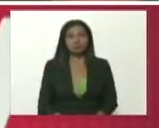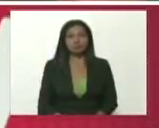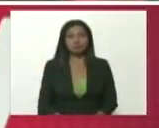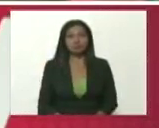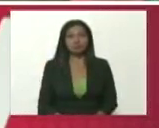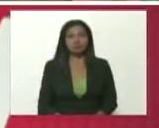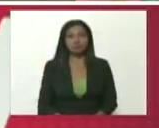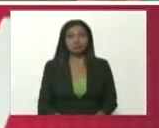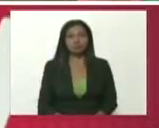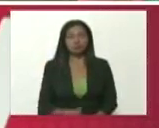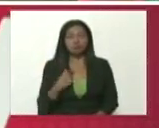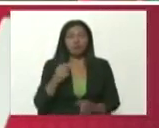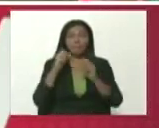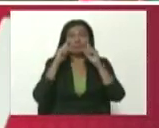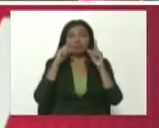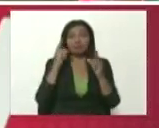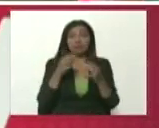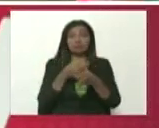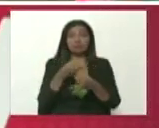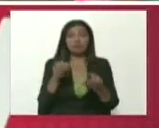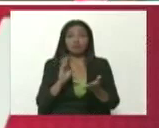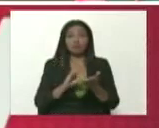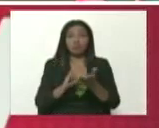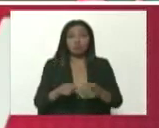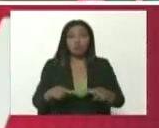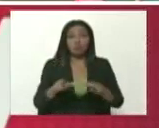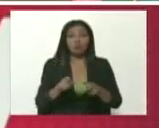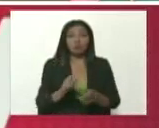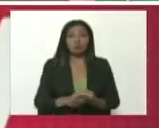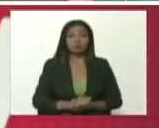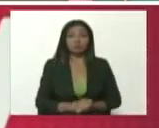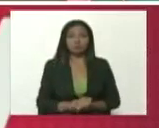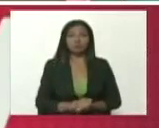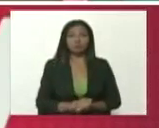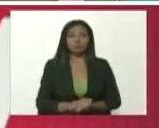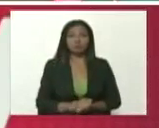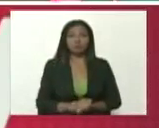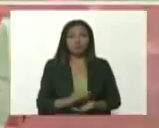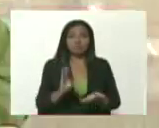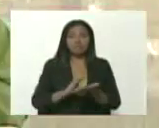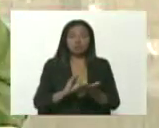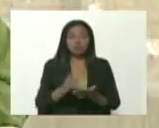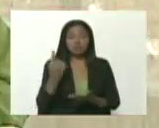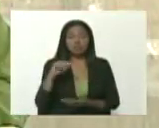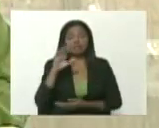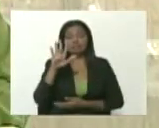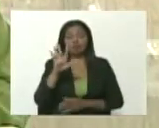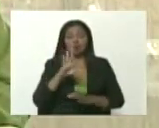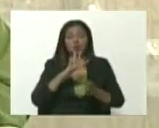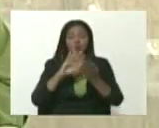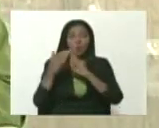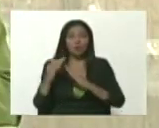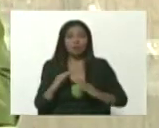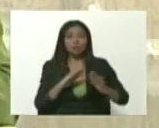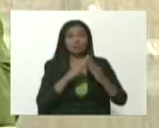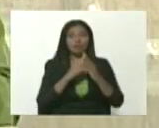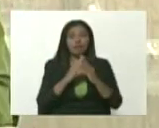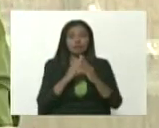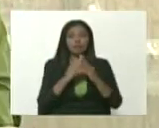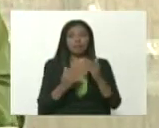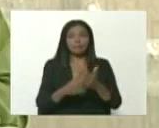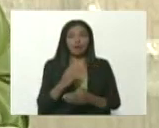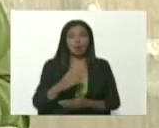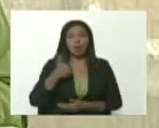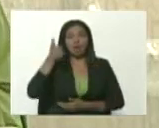escuchando, impresionante, un megacentro. Y el megacentro tiene 5 comunidades y tiene los